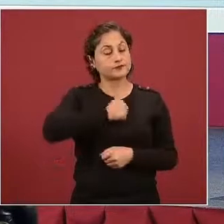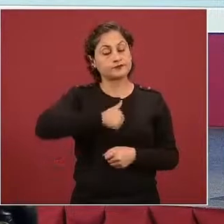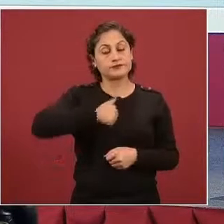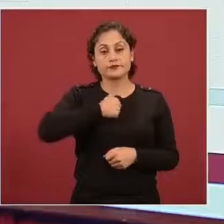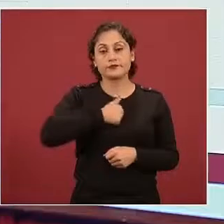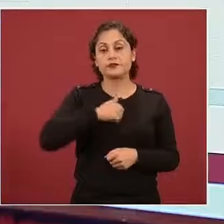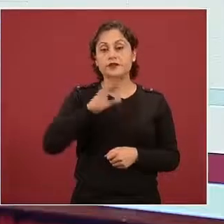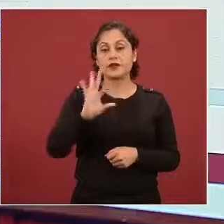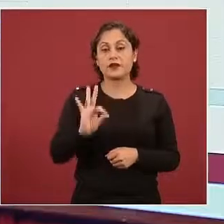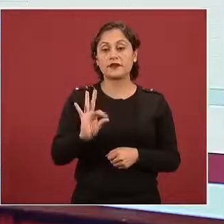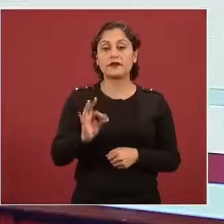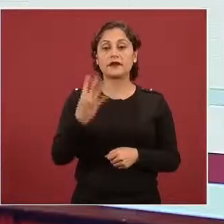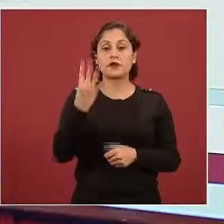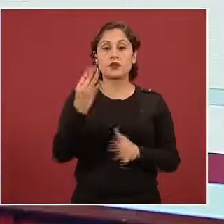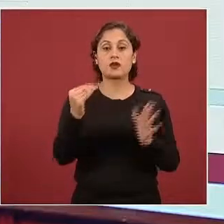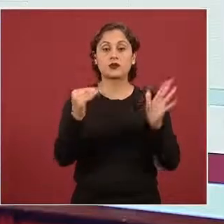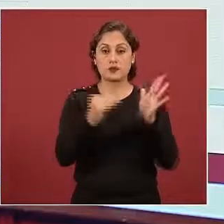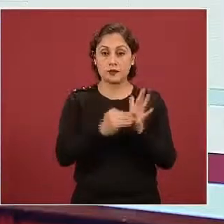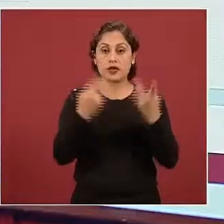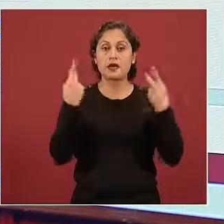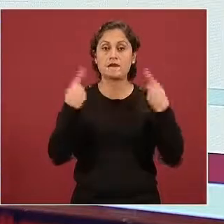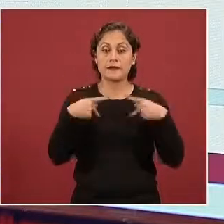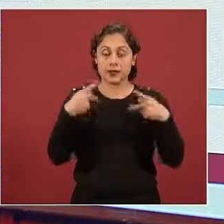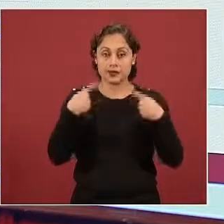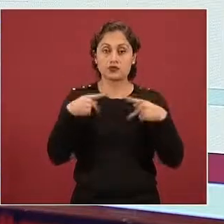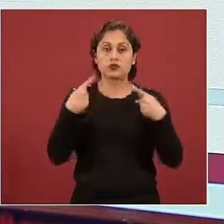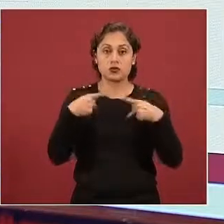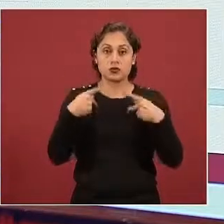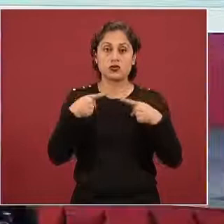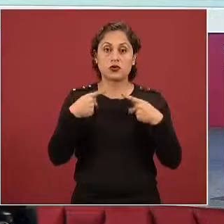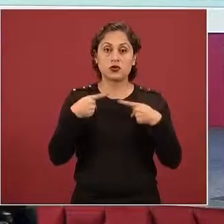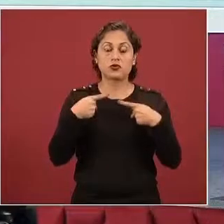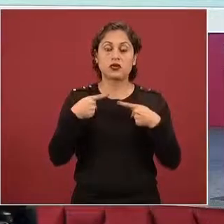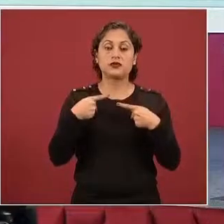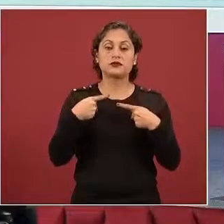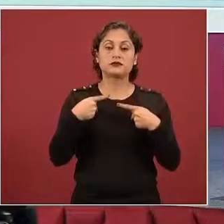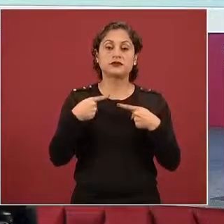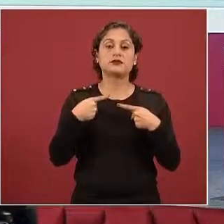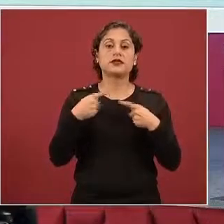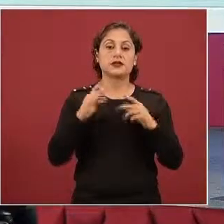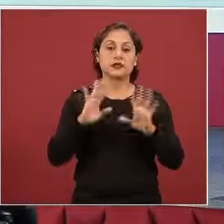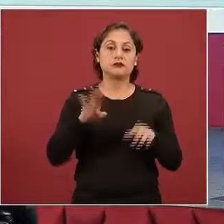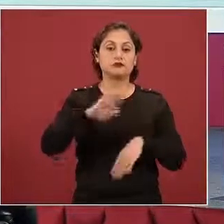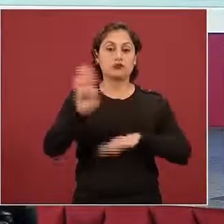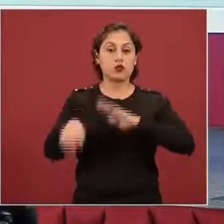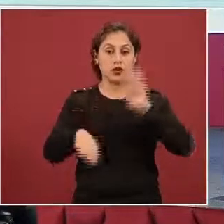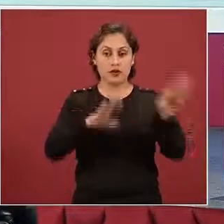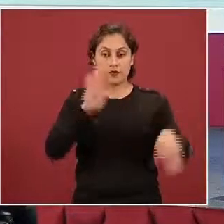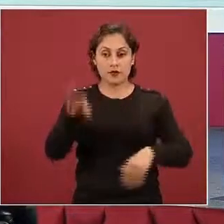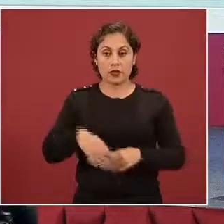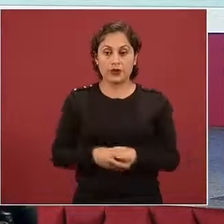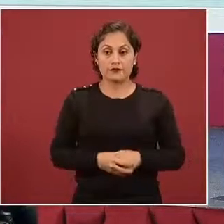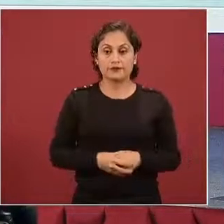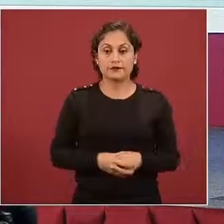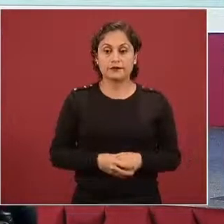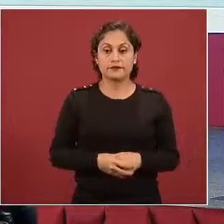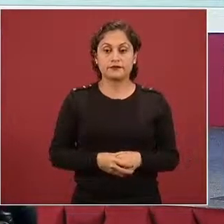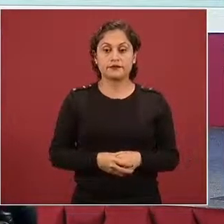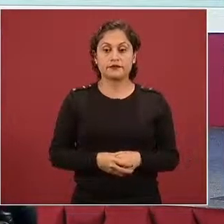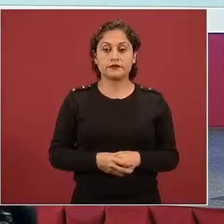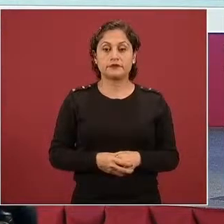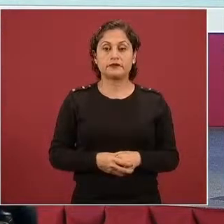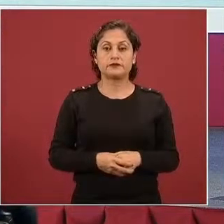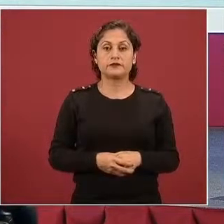74,000 personas registradas que han perdido la vida por este virus. Este es un virus letal, es un virus que tiene un